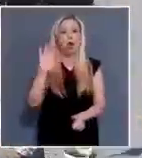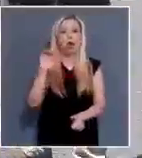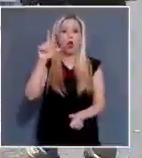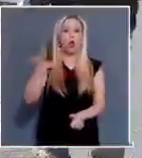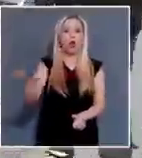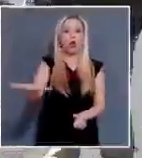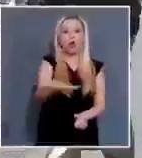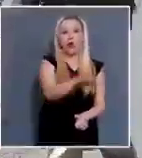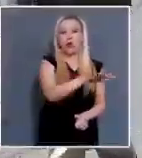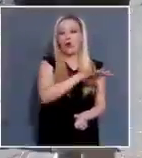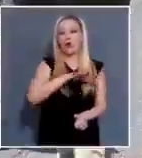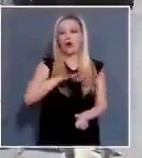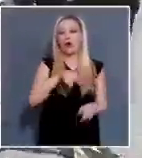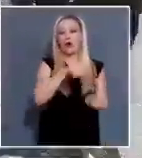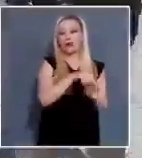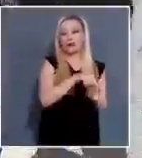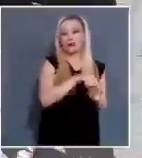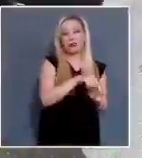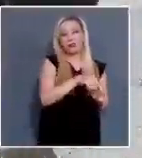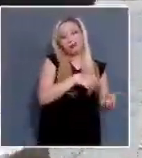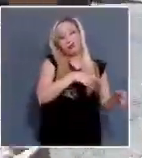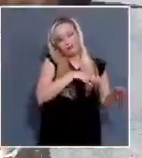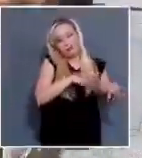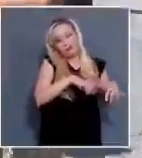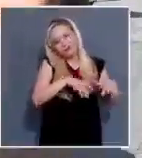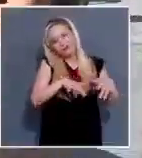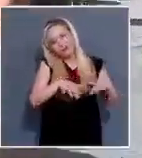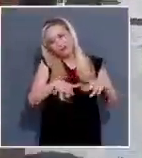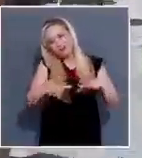al Zócalo capitalino.